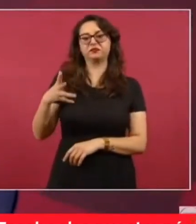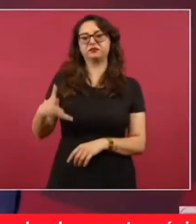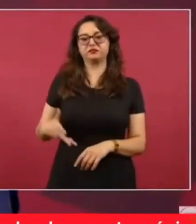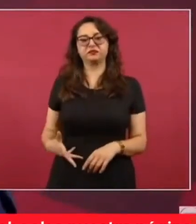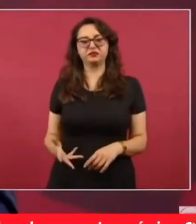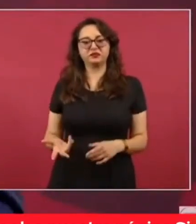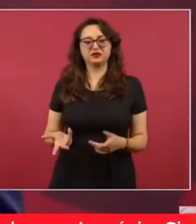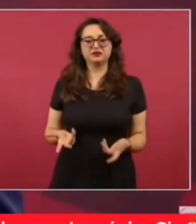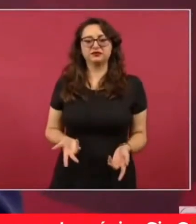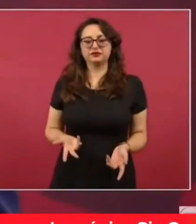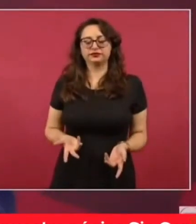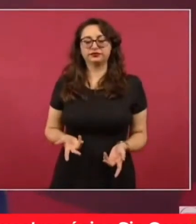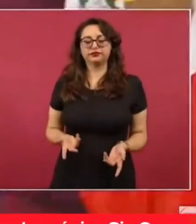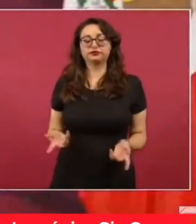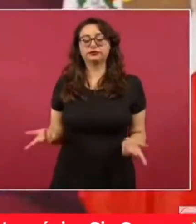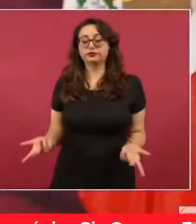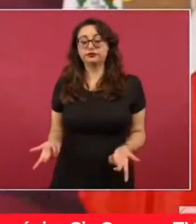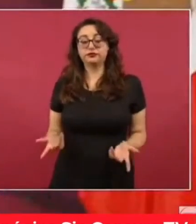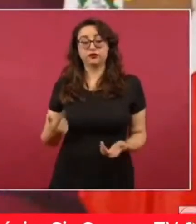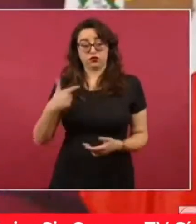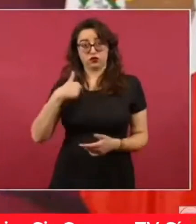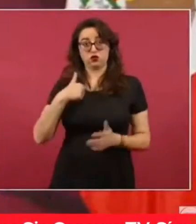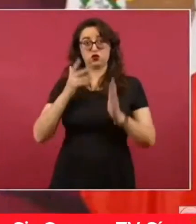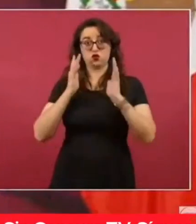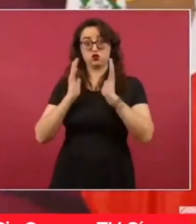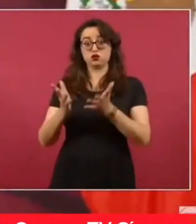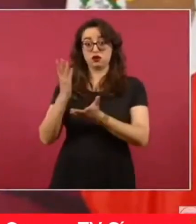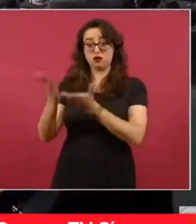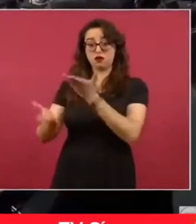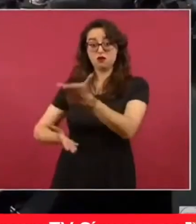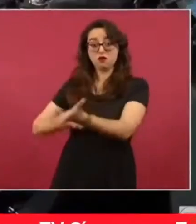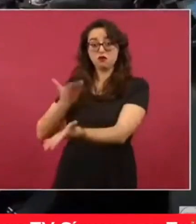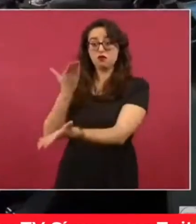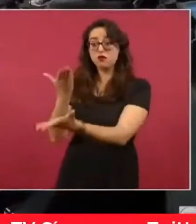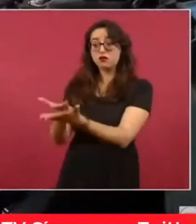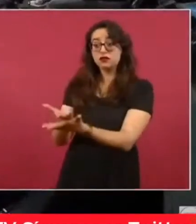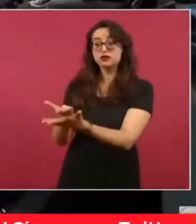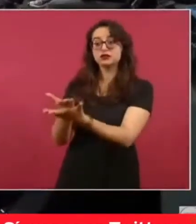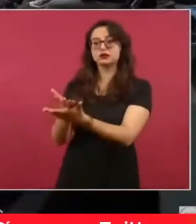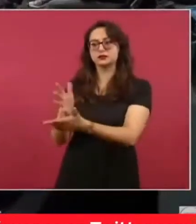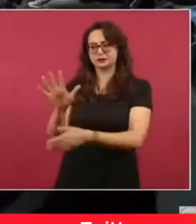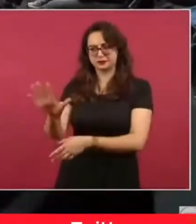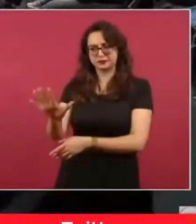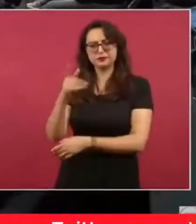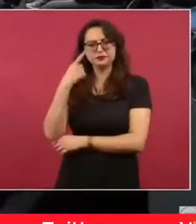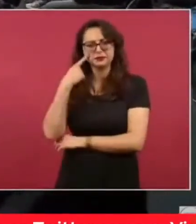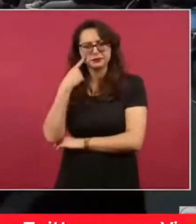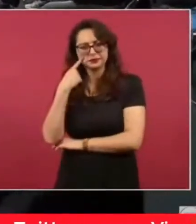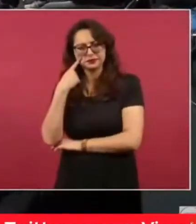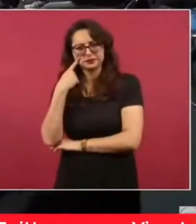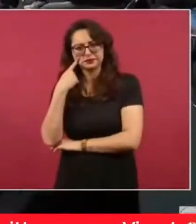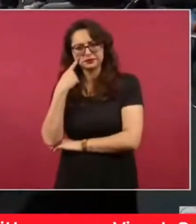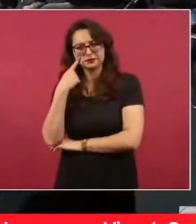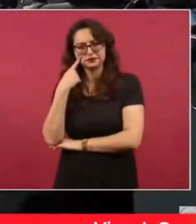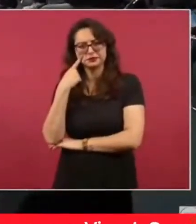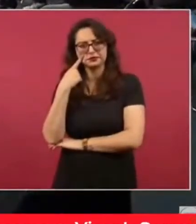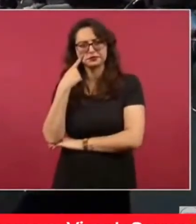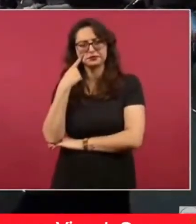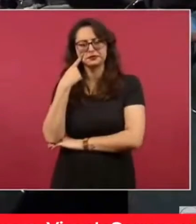a los de la empresa que se les da permiso